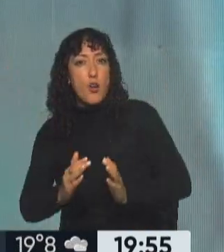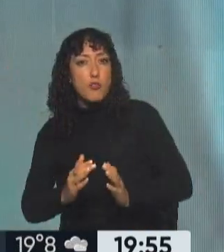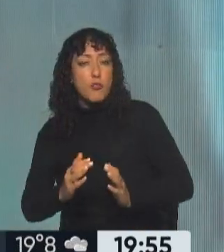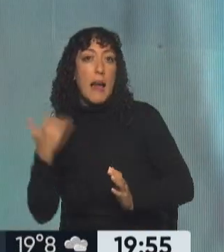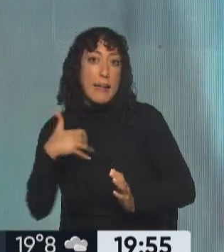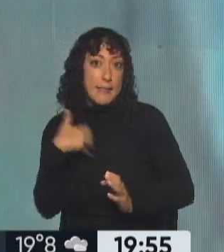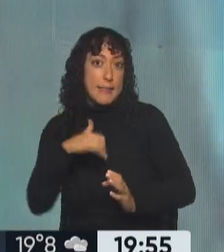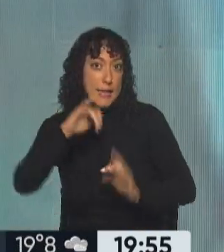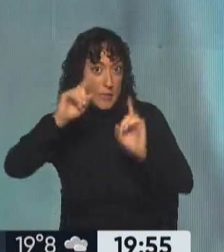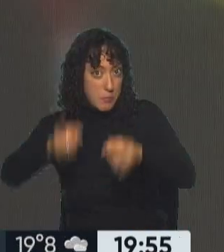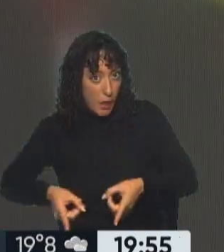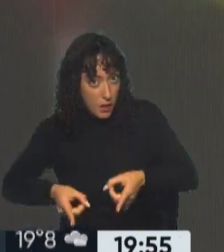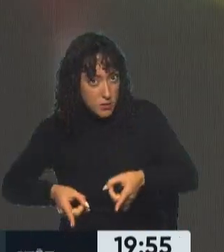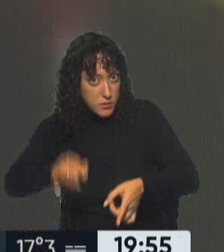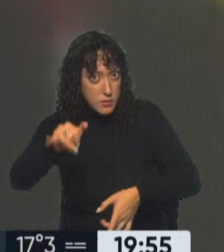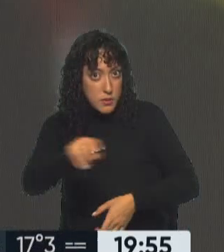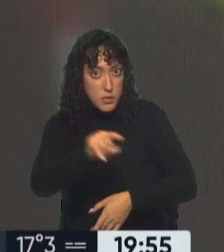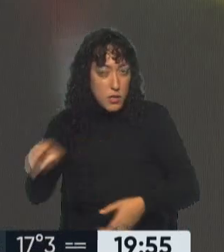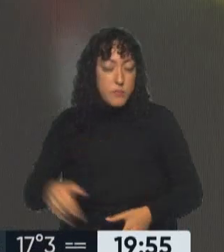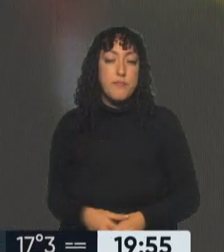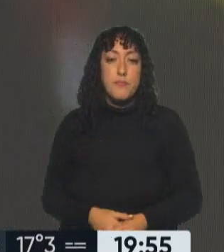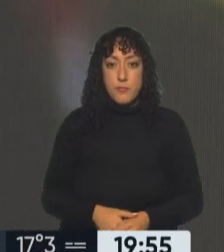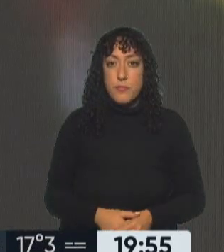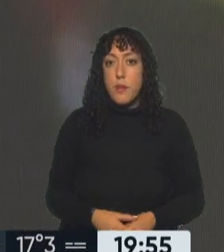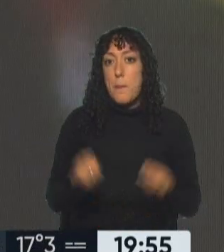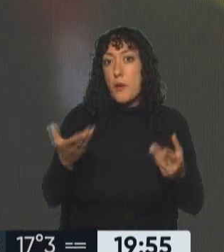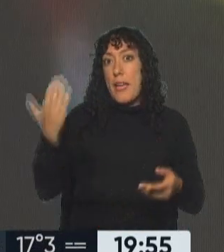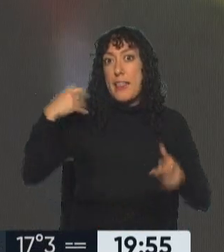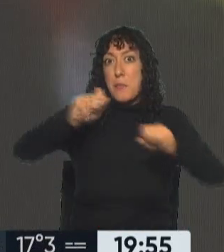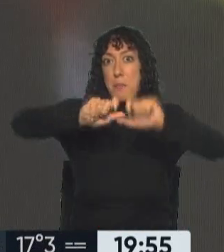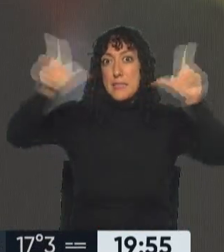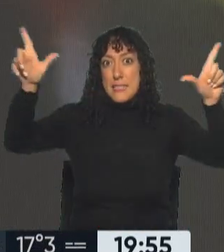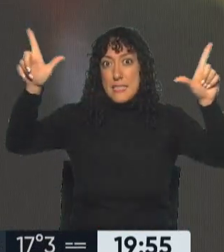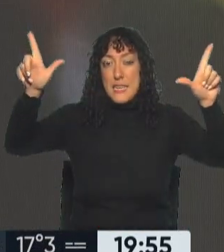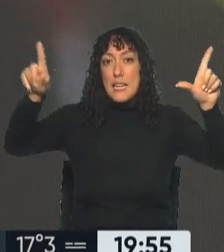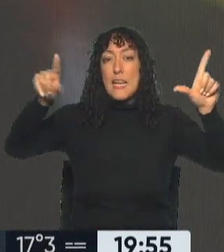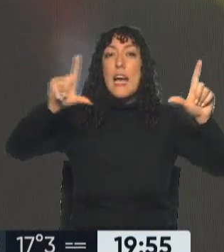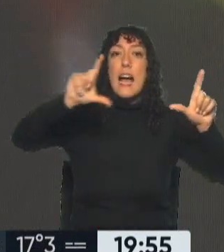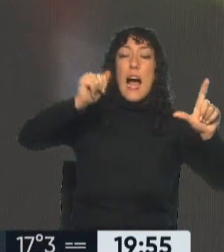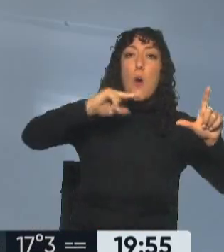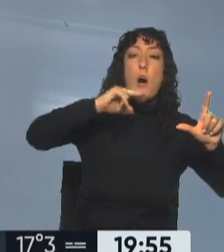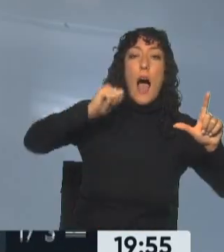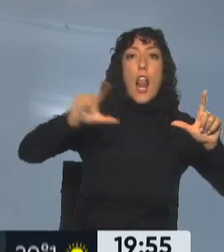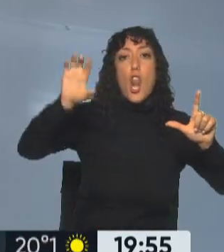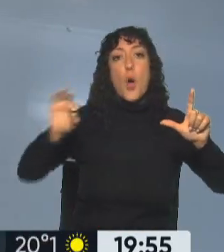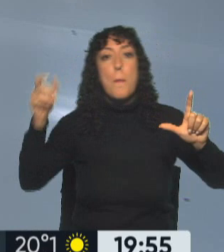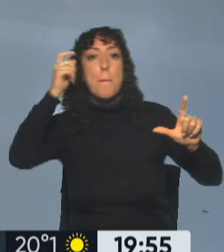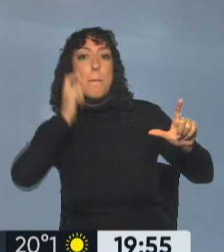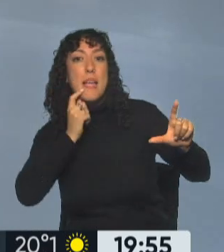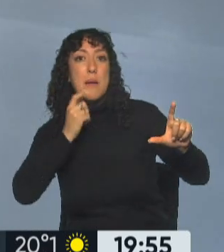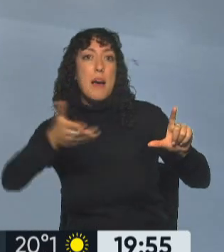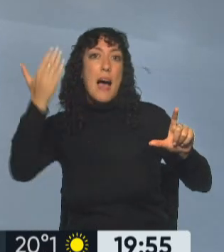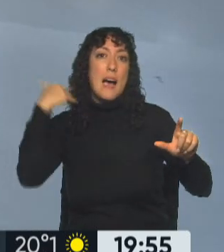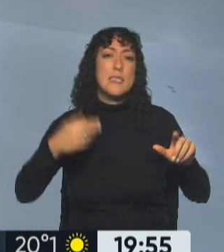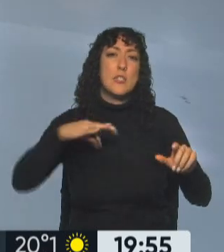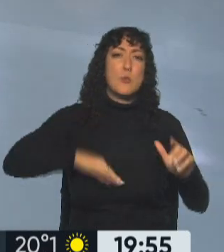carro de la desdolarización, porque cuando vos mostrabas las pantallas y aparecía Cavallo Menem, todo se decía, Menem empezó con